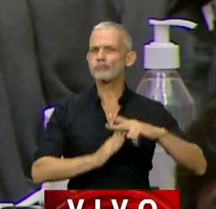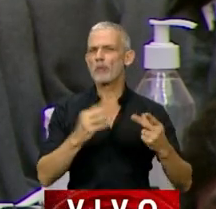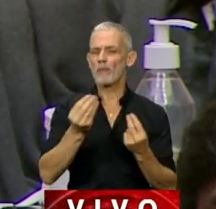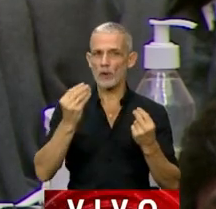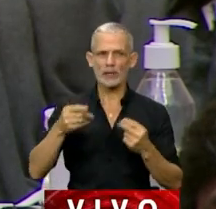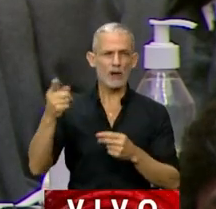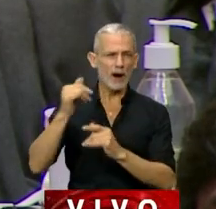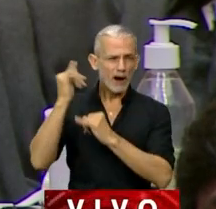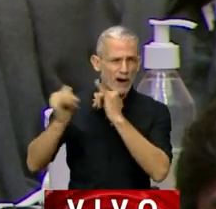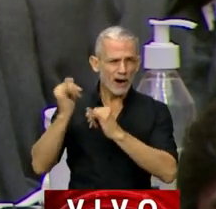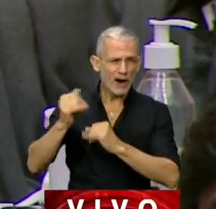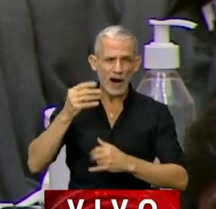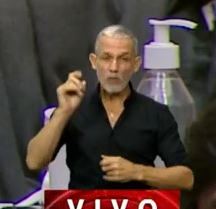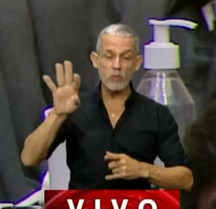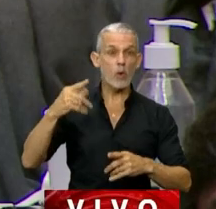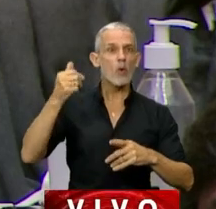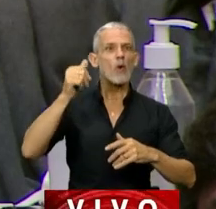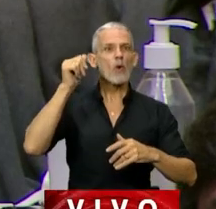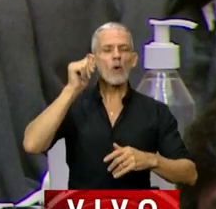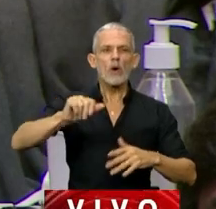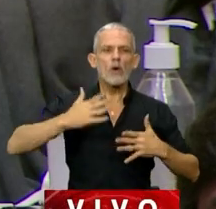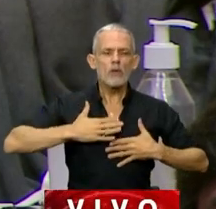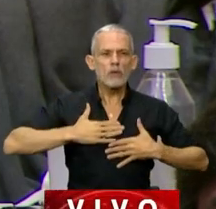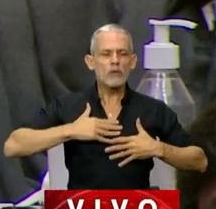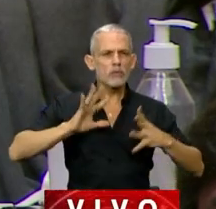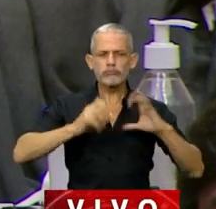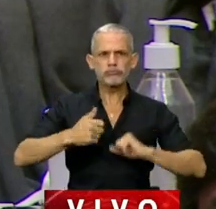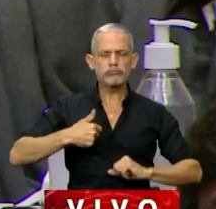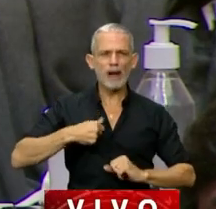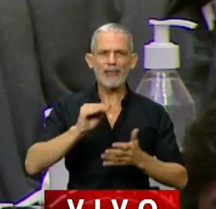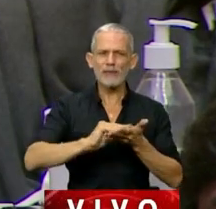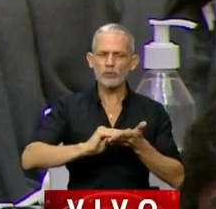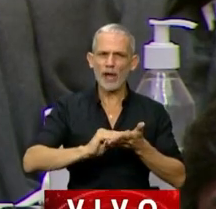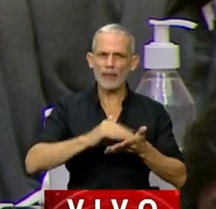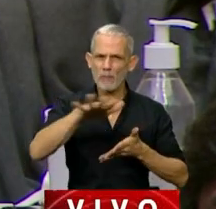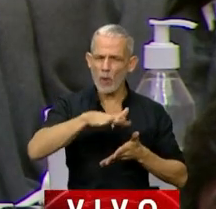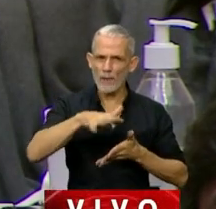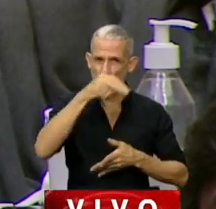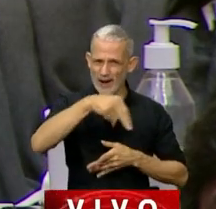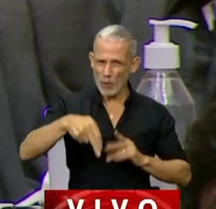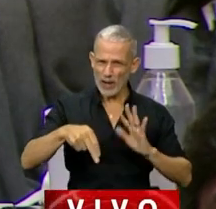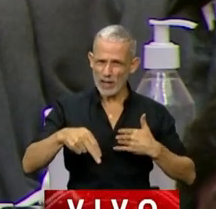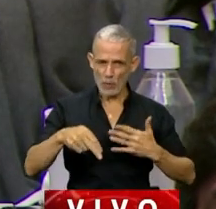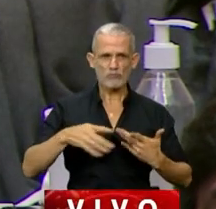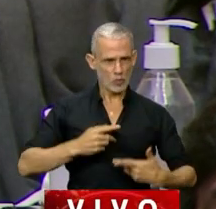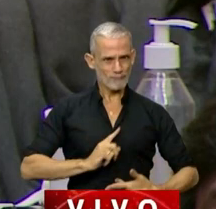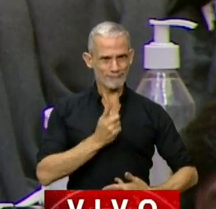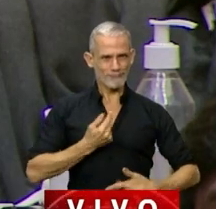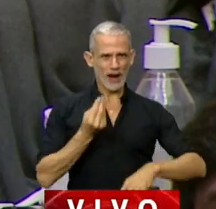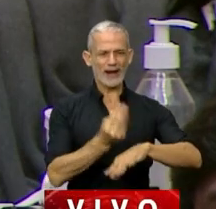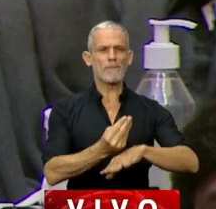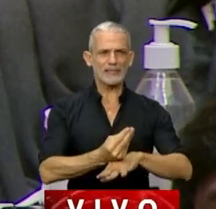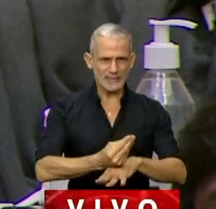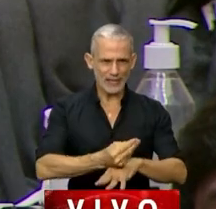principalmente porque sus dichos no solo me hieren como diputada del pueblo neuquino, a quien tengo el orgullo